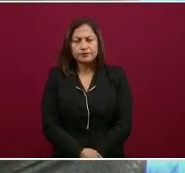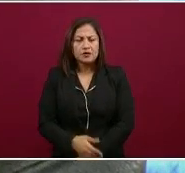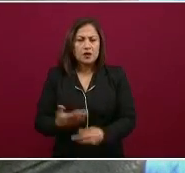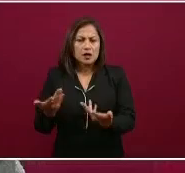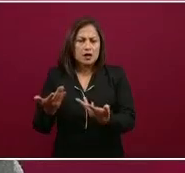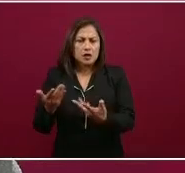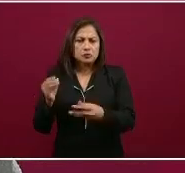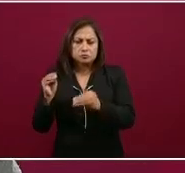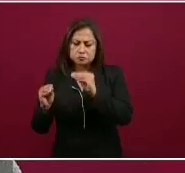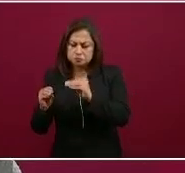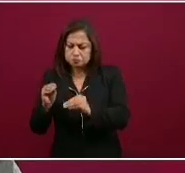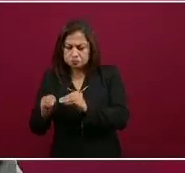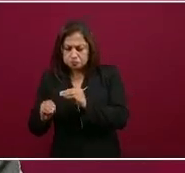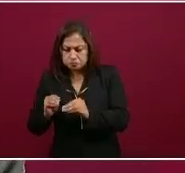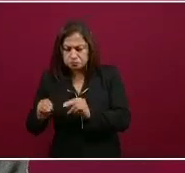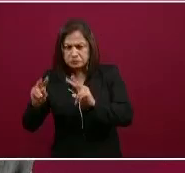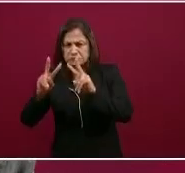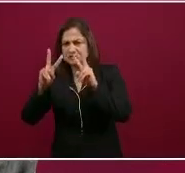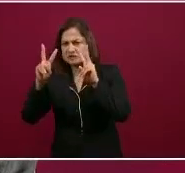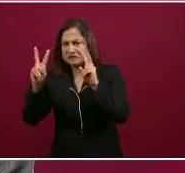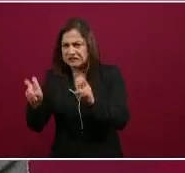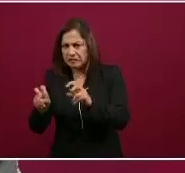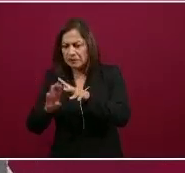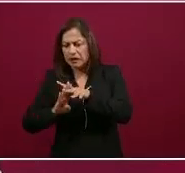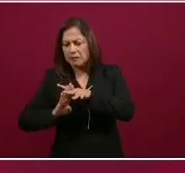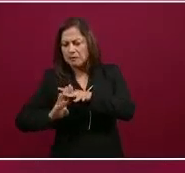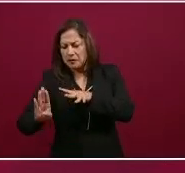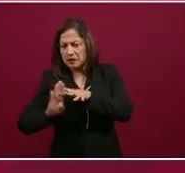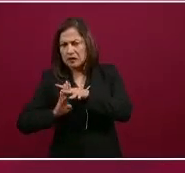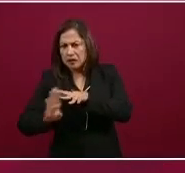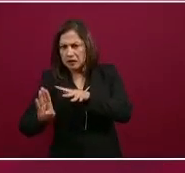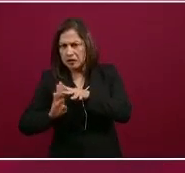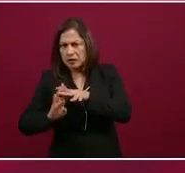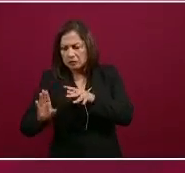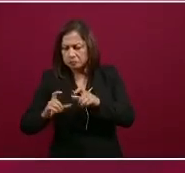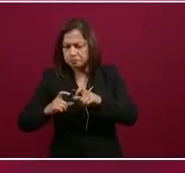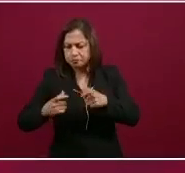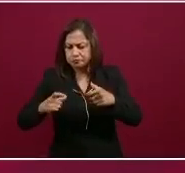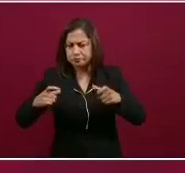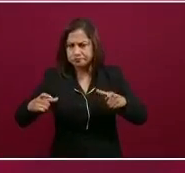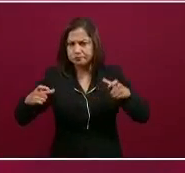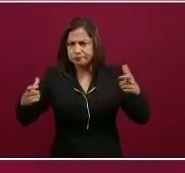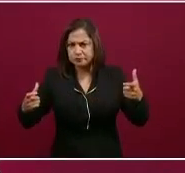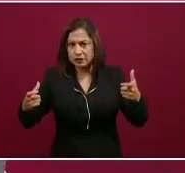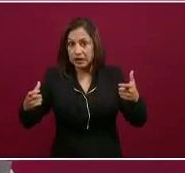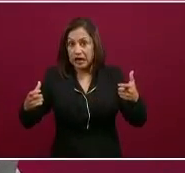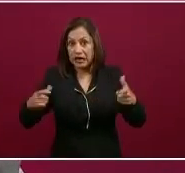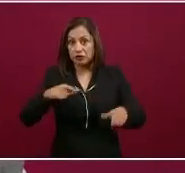incremento del flujo migratorio, que debe también